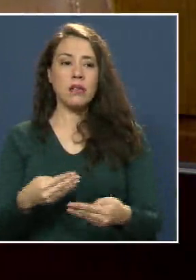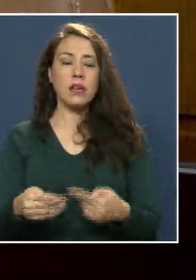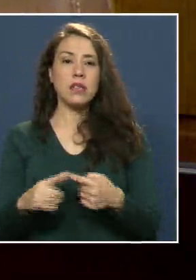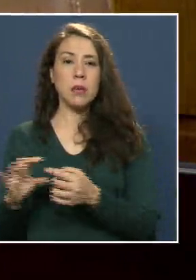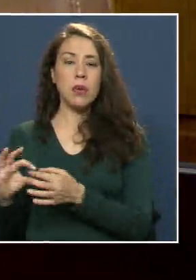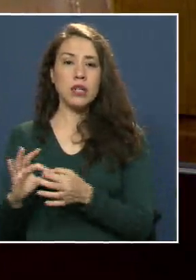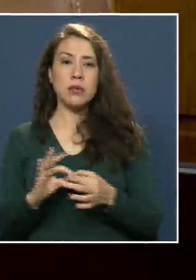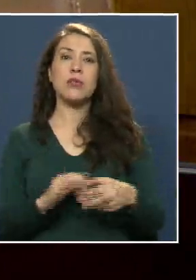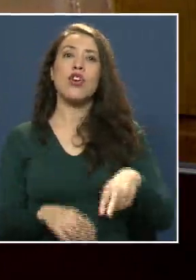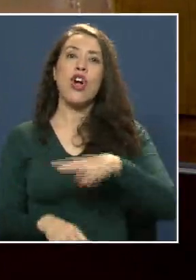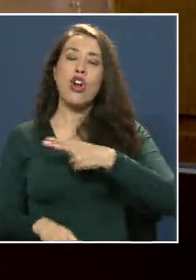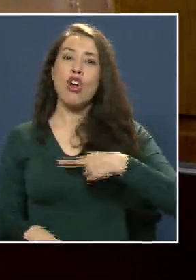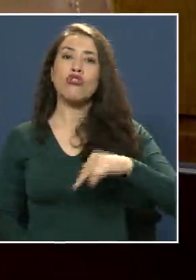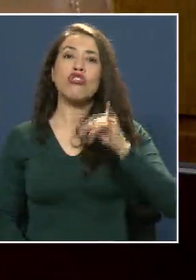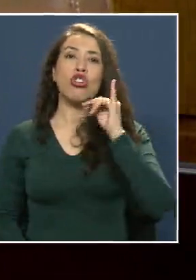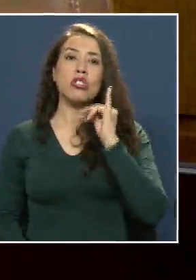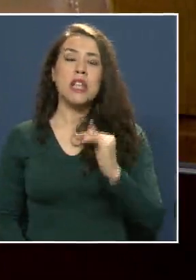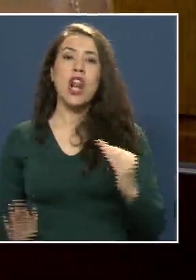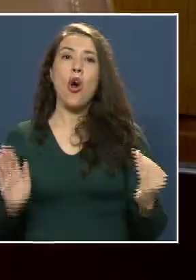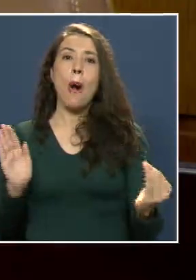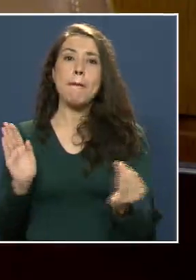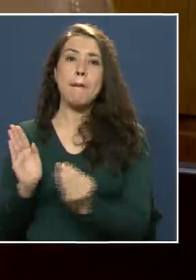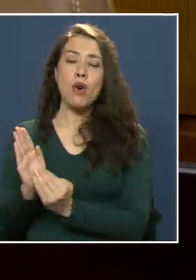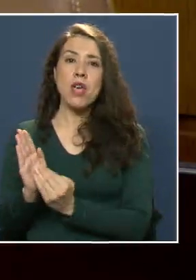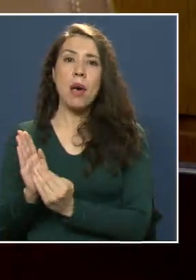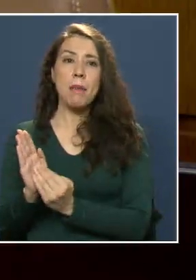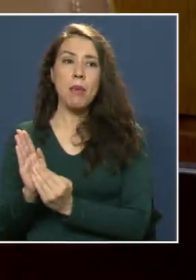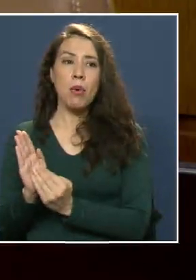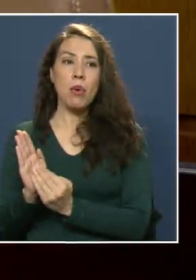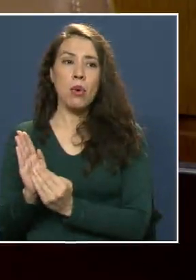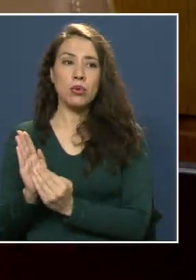lo tanto lo vamos a apoyar y lo vamos a respaldar,